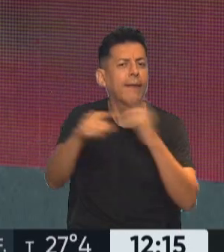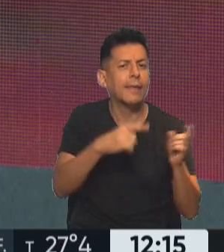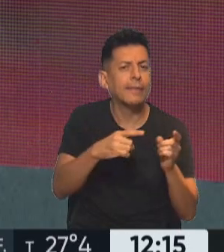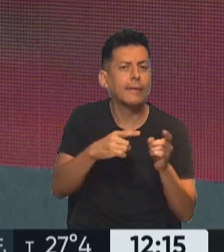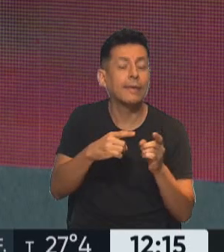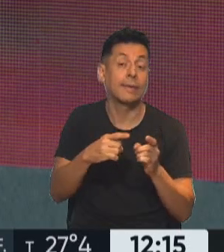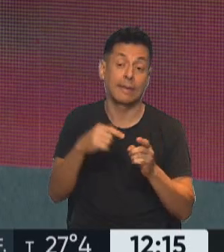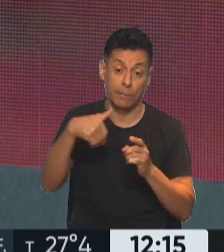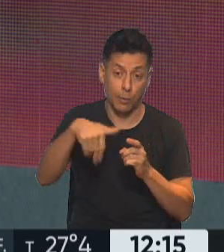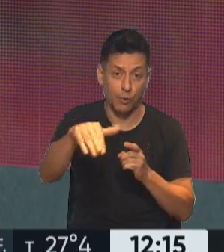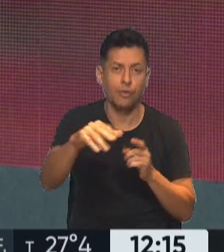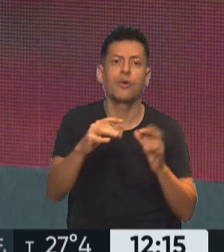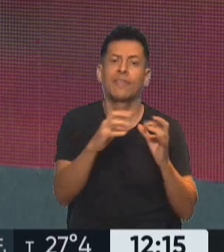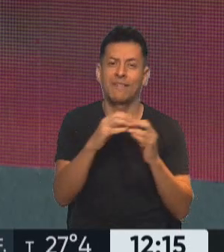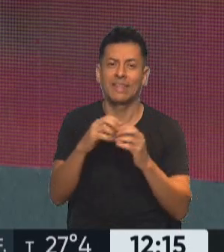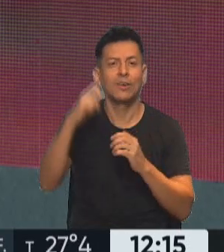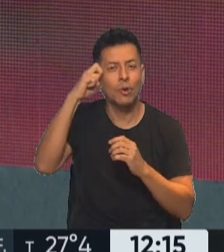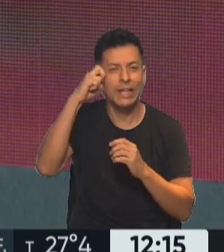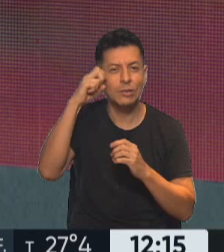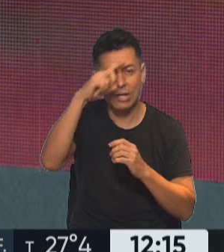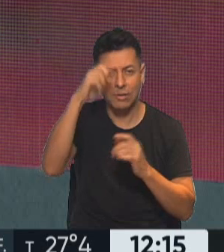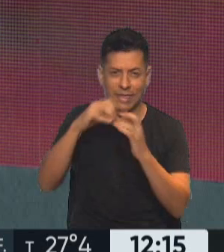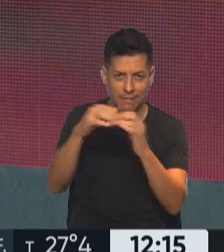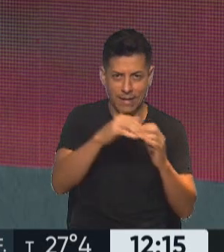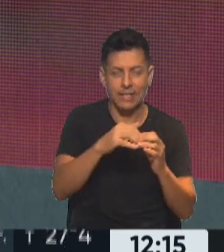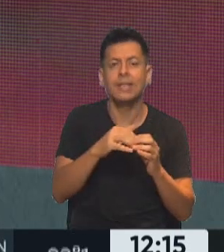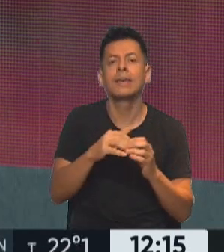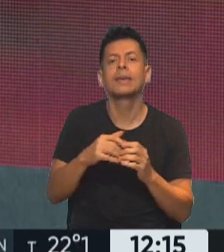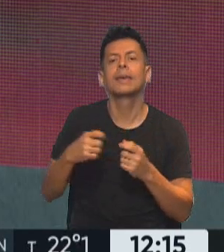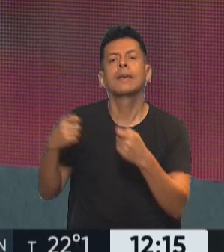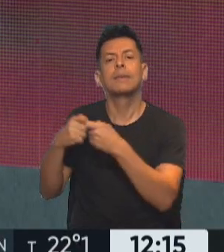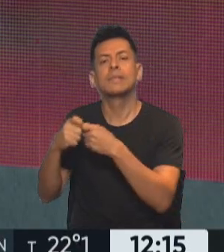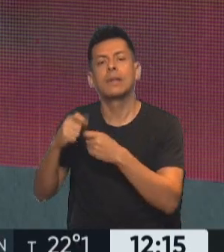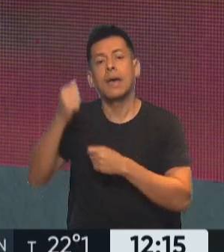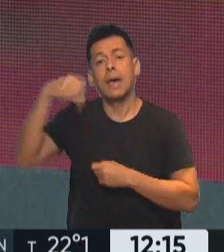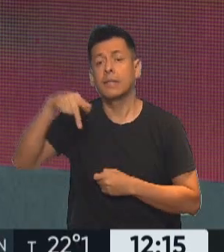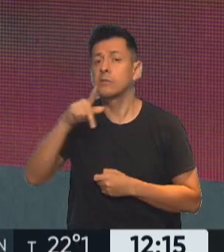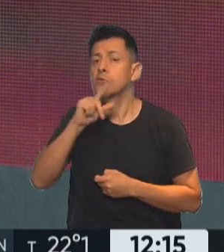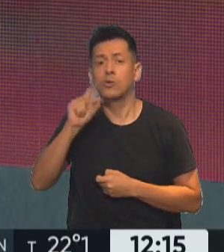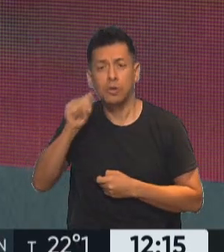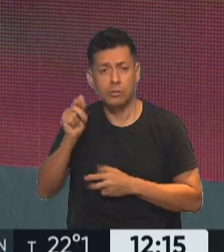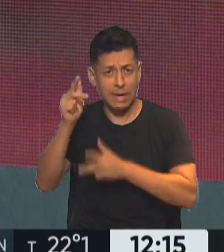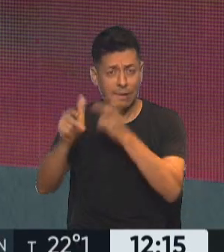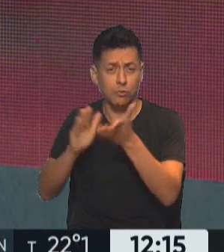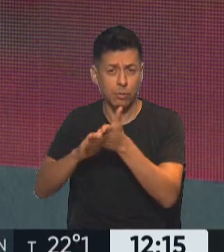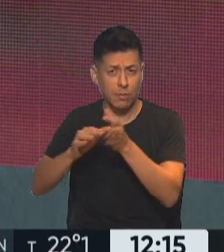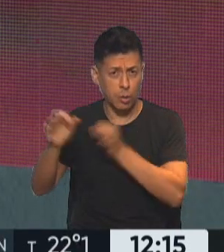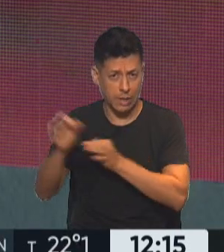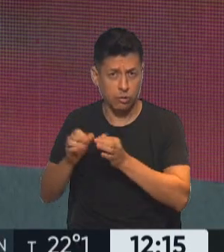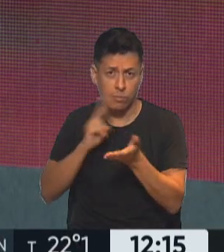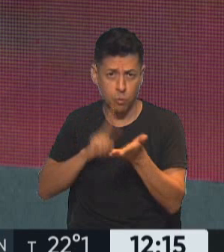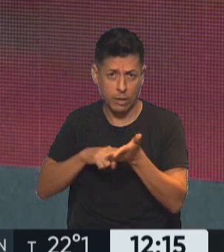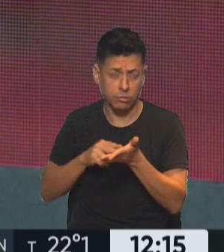será debatido, deberá ser debatido en el Congreso de la Nación. Esto decía el empresario Antonio Aracre sobre este proyecto. Bueno,